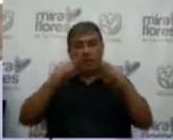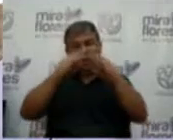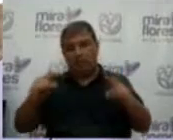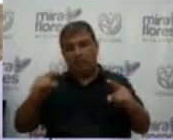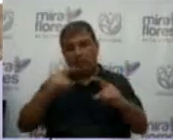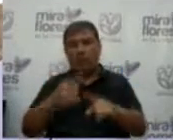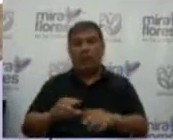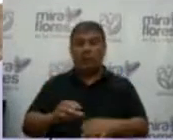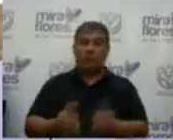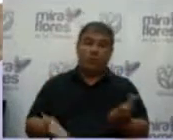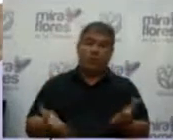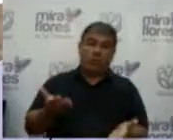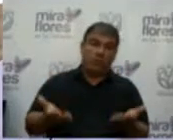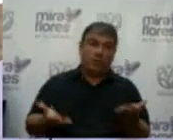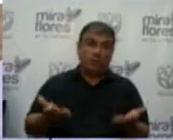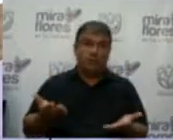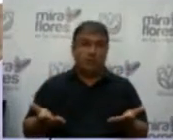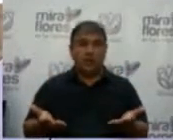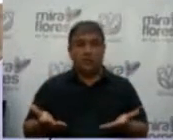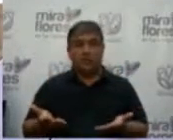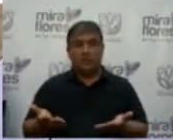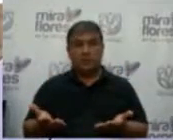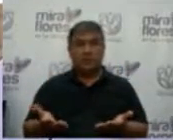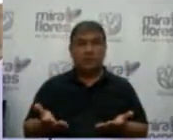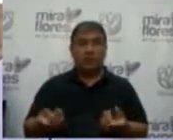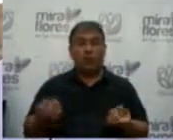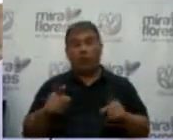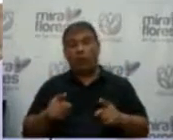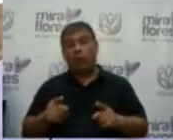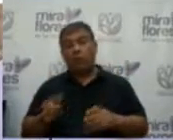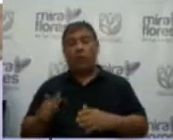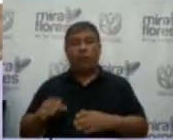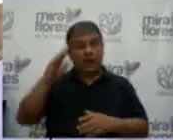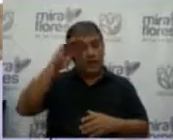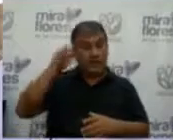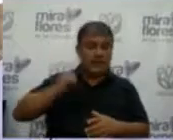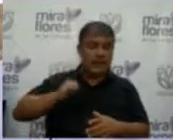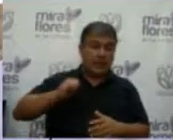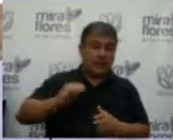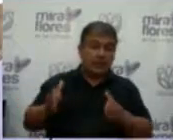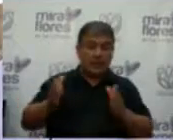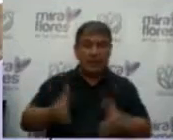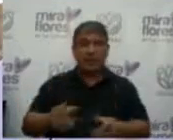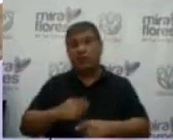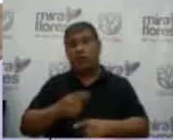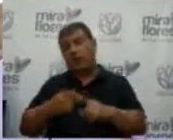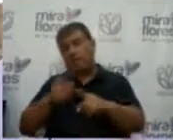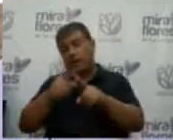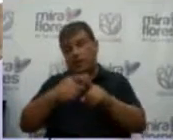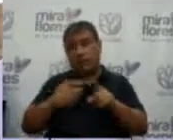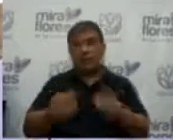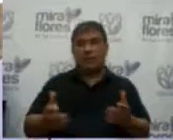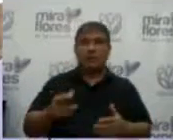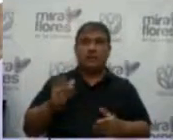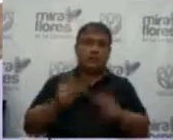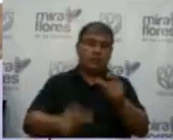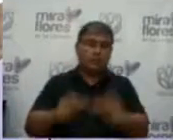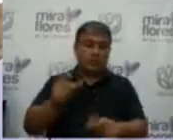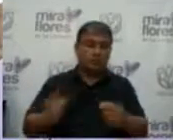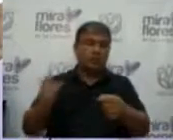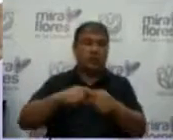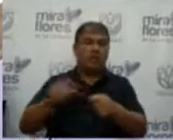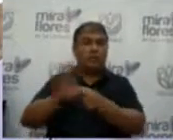campaña, o también con el concurso del Serenazgo y los otros actores de la defensa